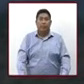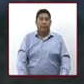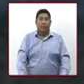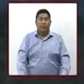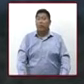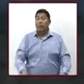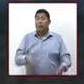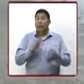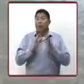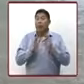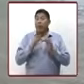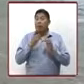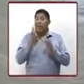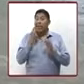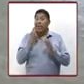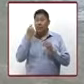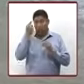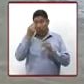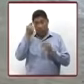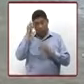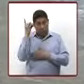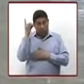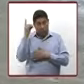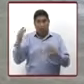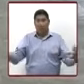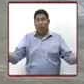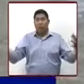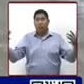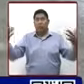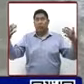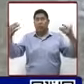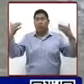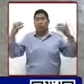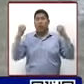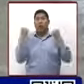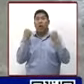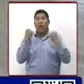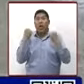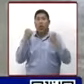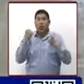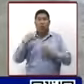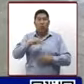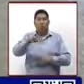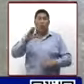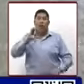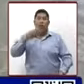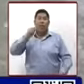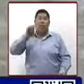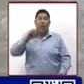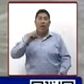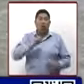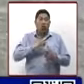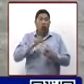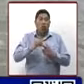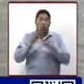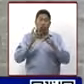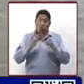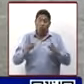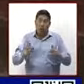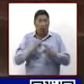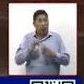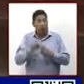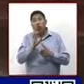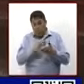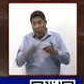Senami informó sobre el ingreso de un frente frío al país, siendo la región del Chaco tarijeño y algunos municipios de Potosí y Chuquisaca los más afectados con el